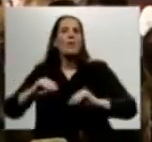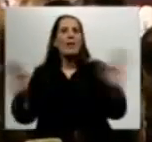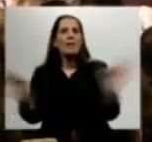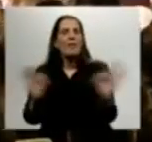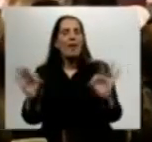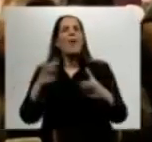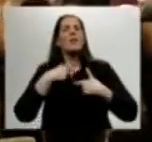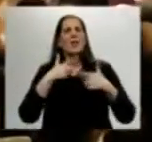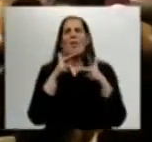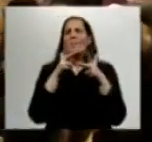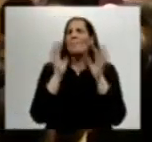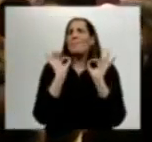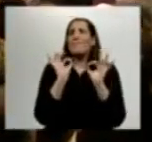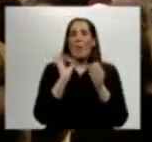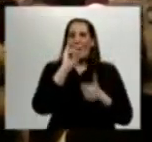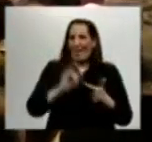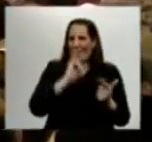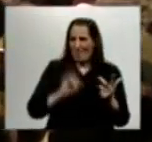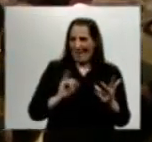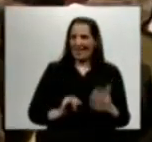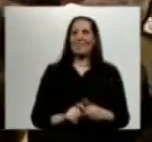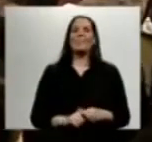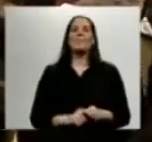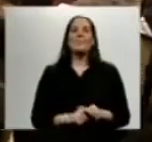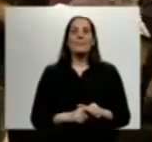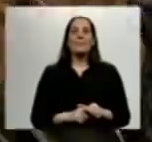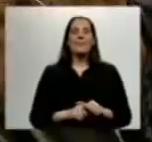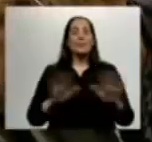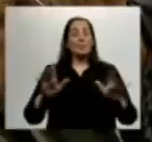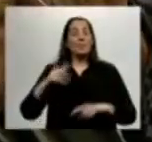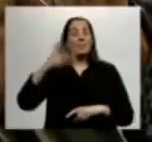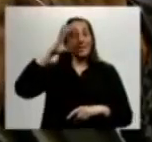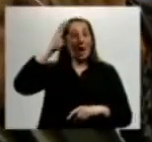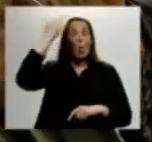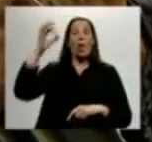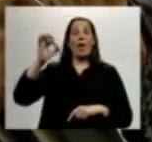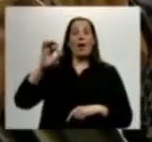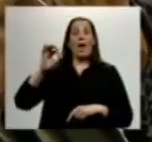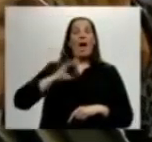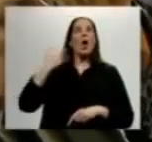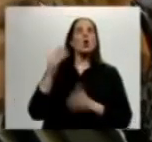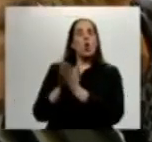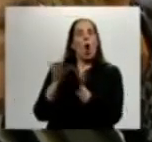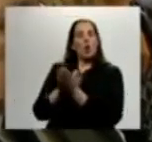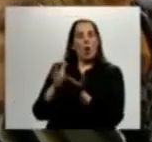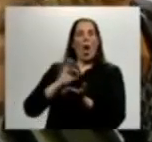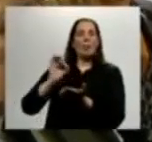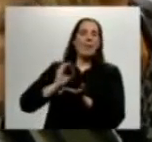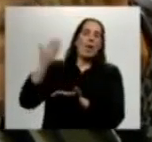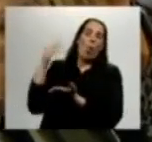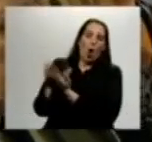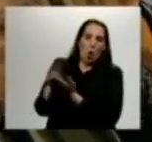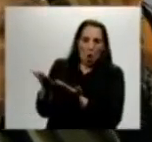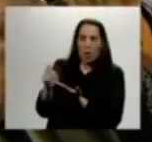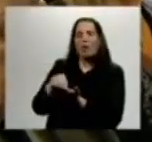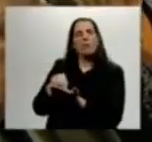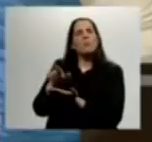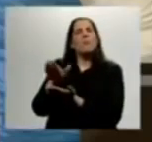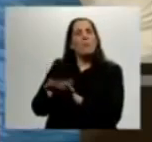absolutamente de nada. Con lo cual, aquel código que tuvo una tradición, el código de Vélez Sarsfield, una